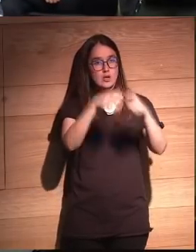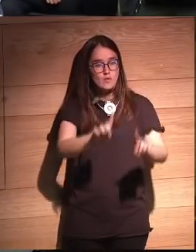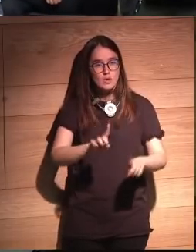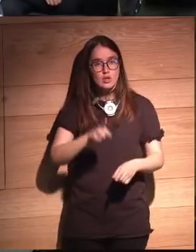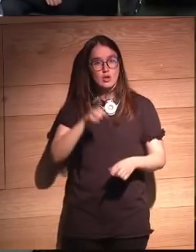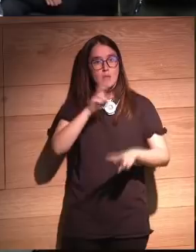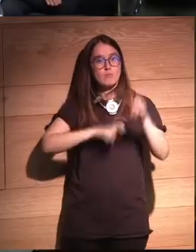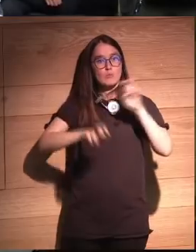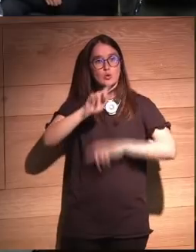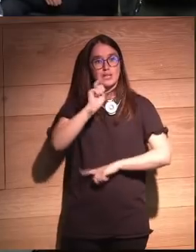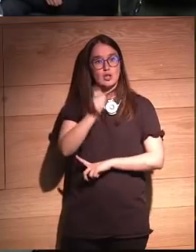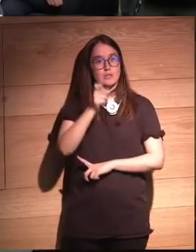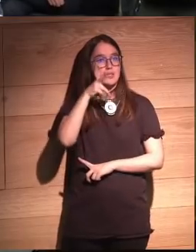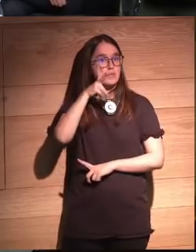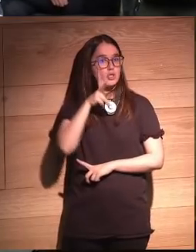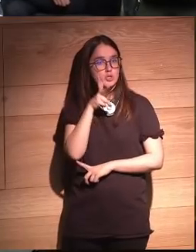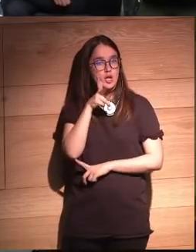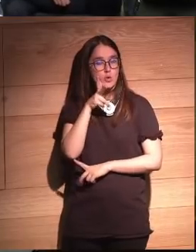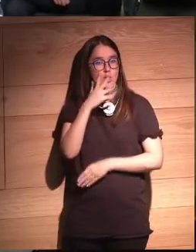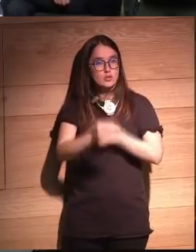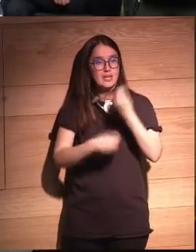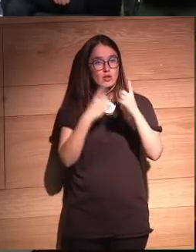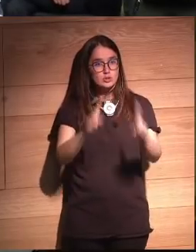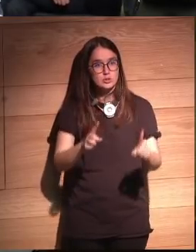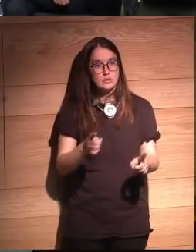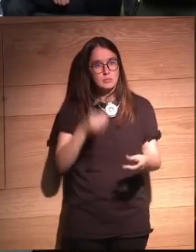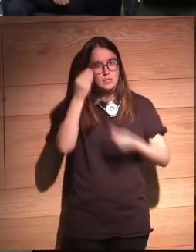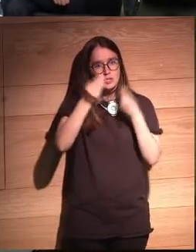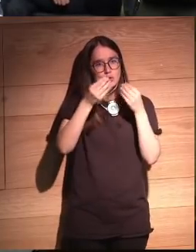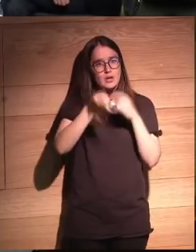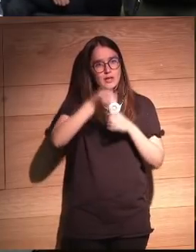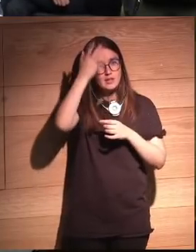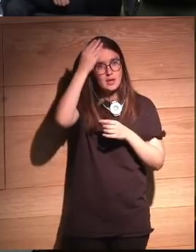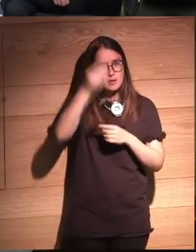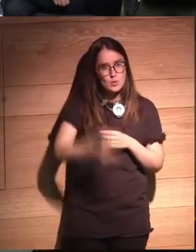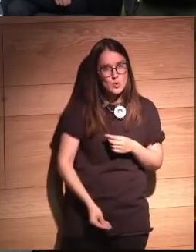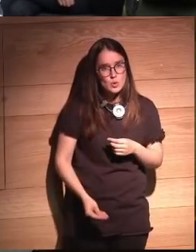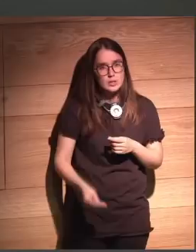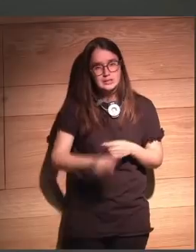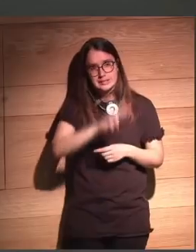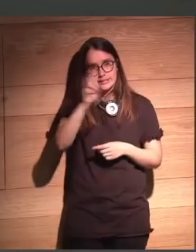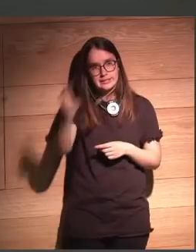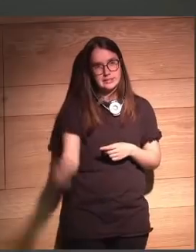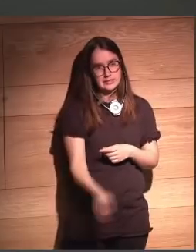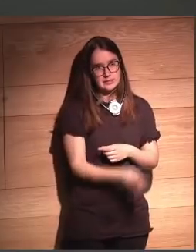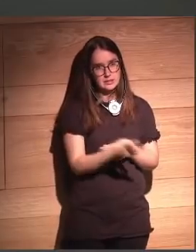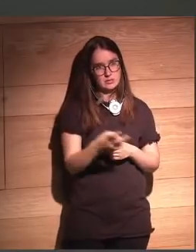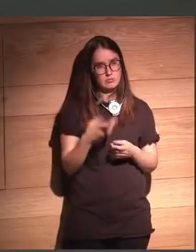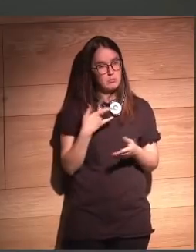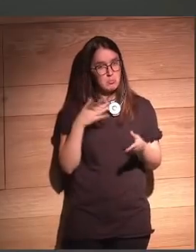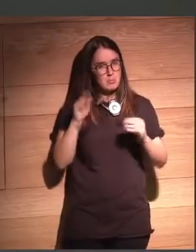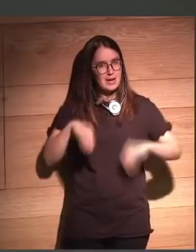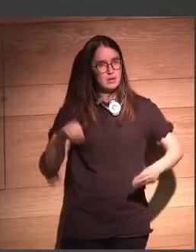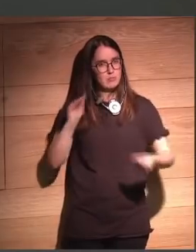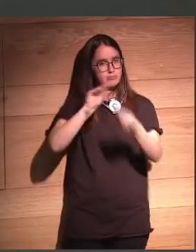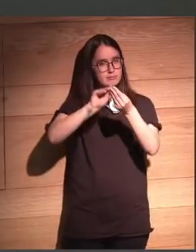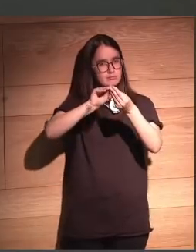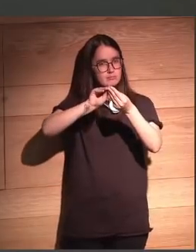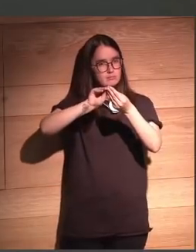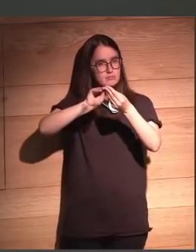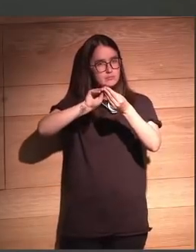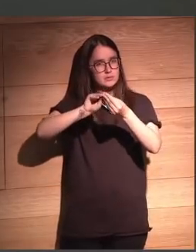Buscar los apartamentos de lujo que están sin ser utilizados me parece una idea estupenda, etcétera. Todo esto yo lo suscribo. Todas las líneas